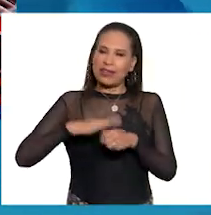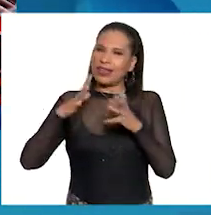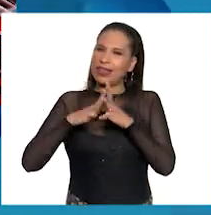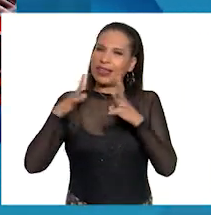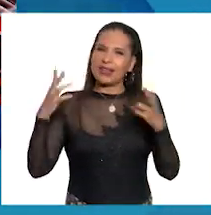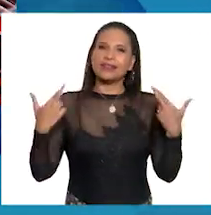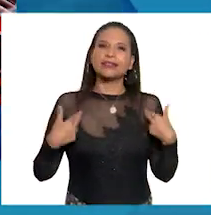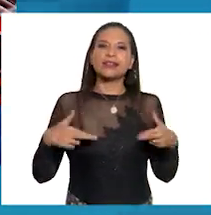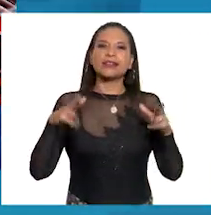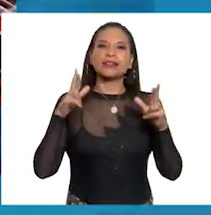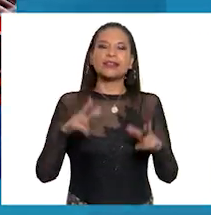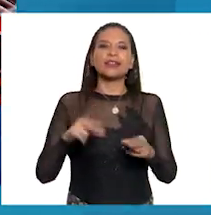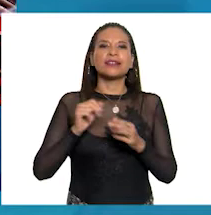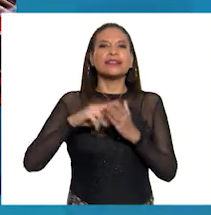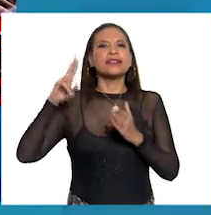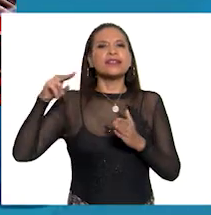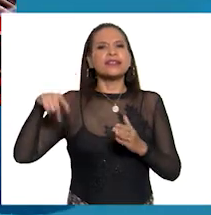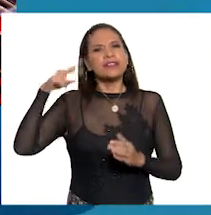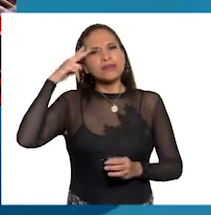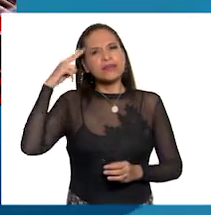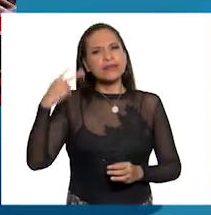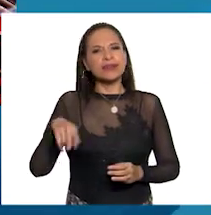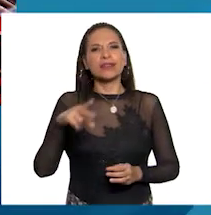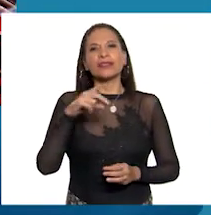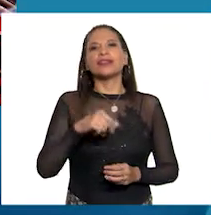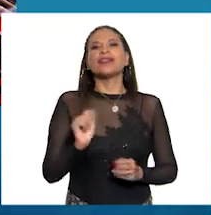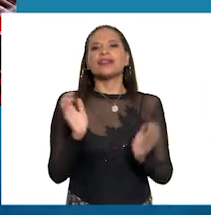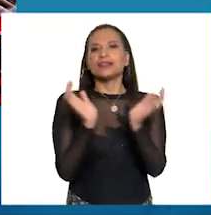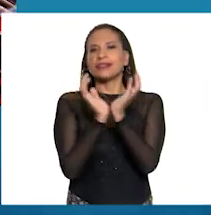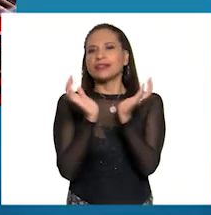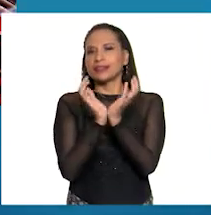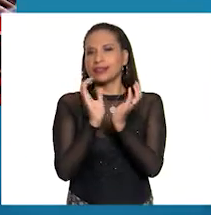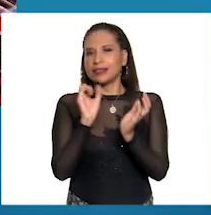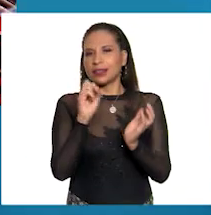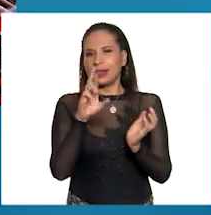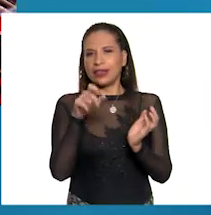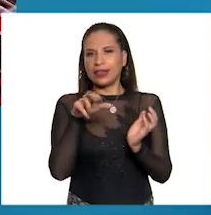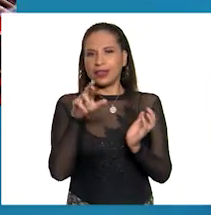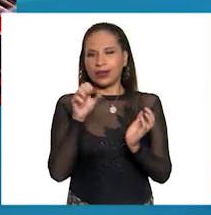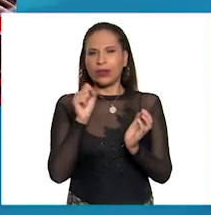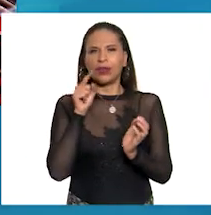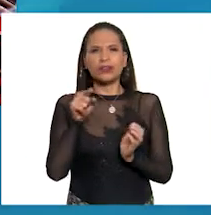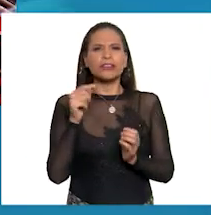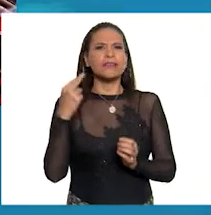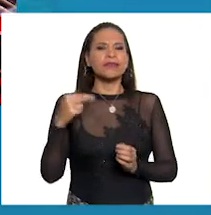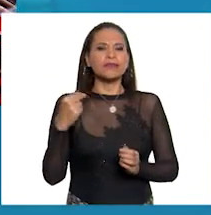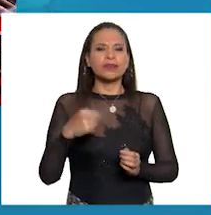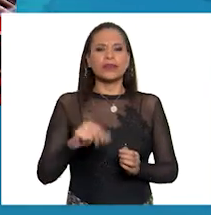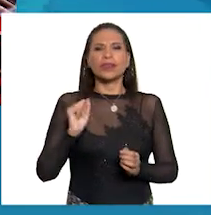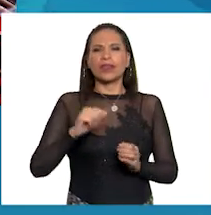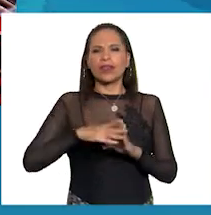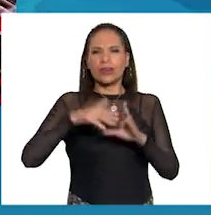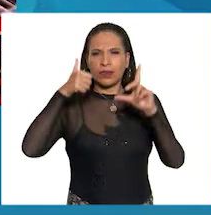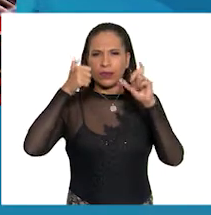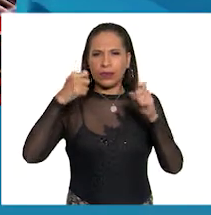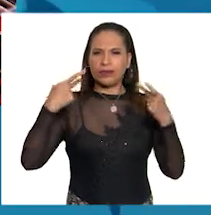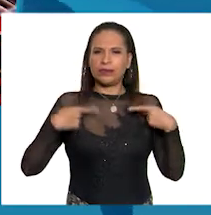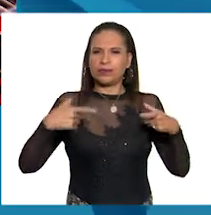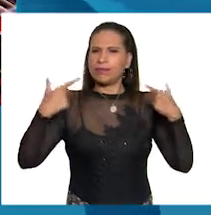grandes representantes del muralismo mexicano, David Alfaro Siqueiros. Esta obra se llama Retrato de la